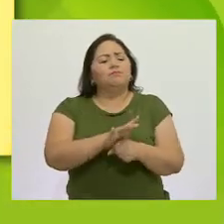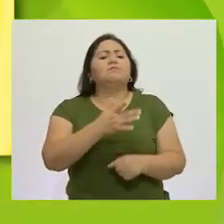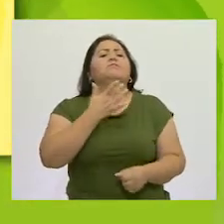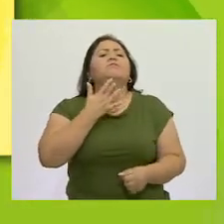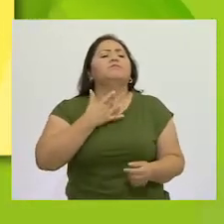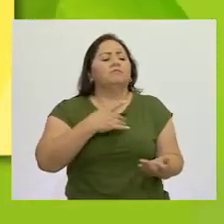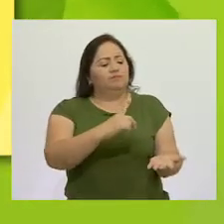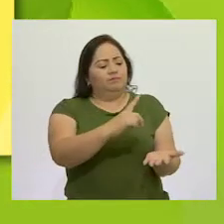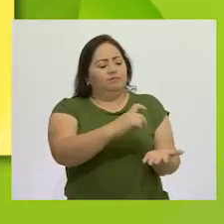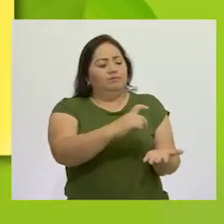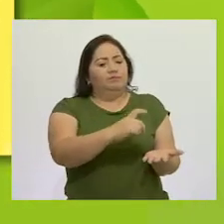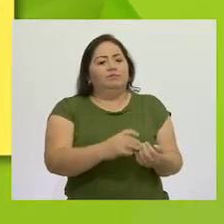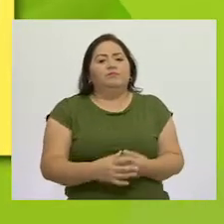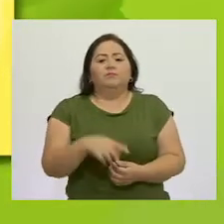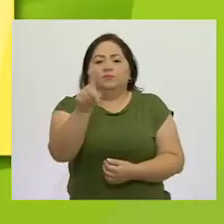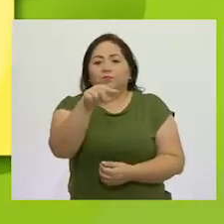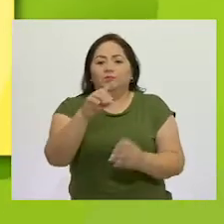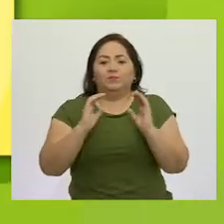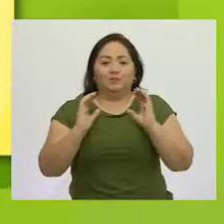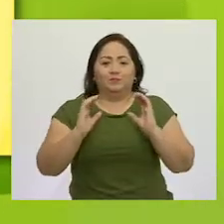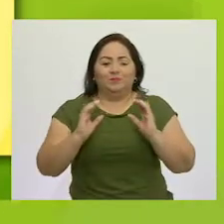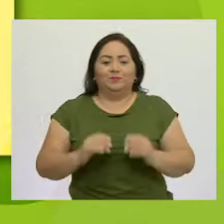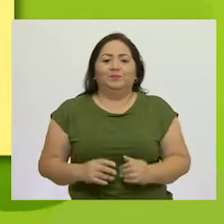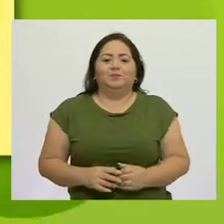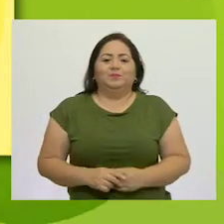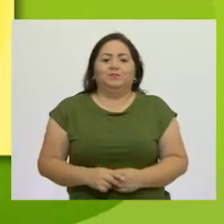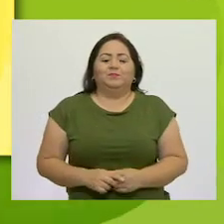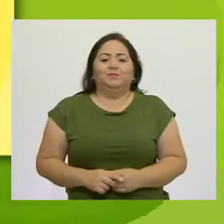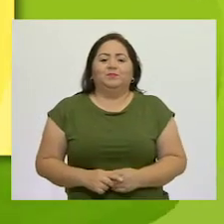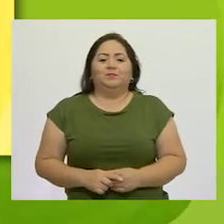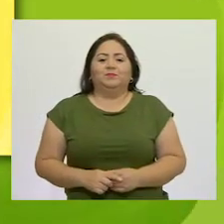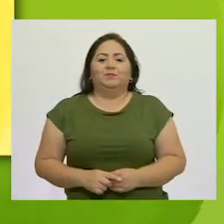usa desinfectantes a base de alcohol. ¡Cuídate!